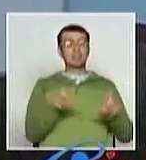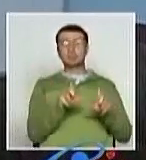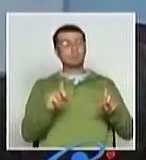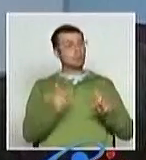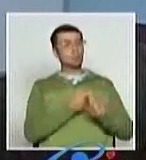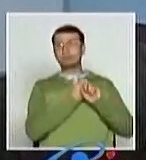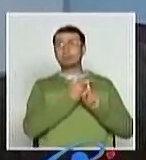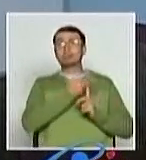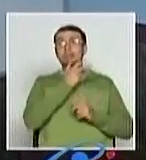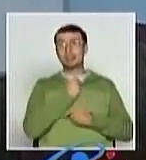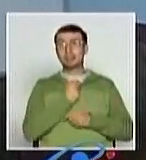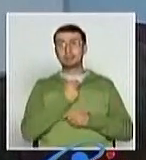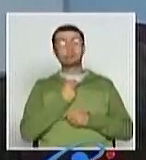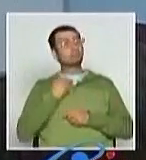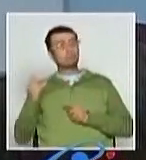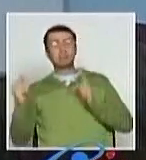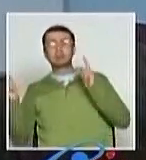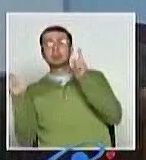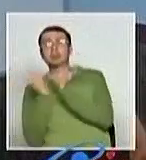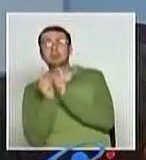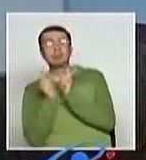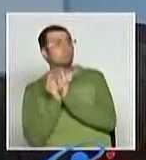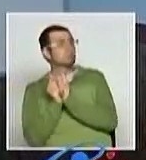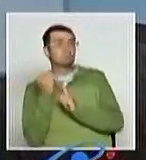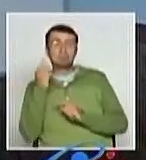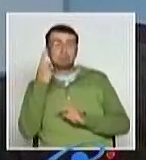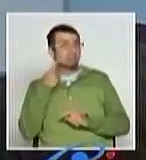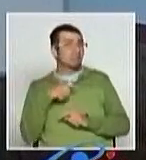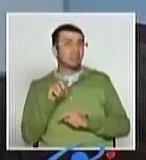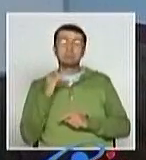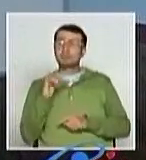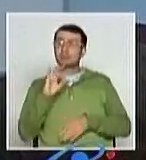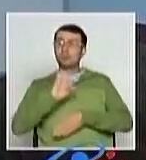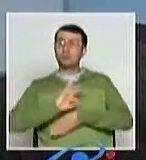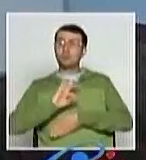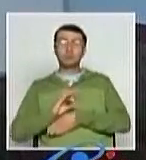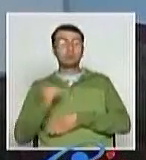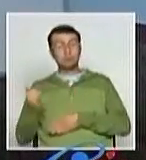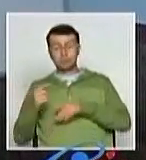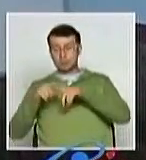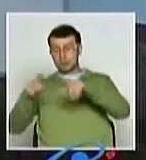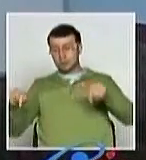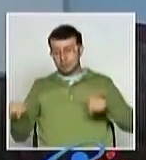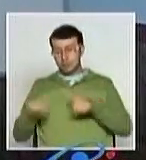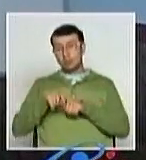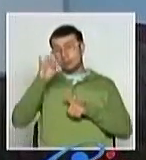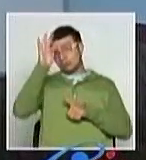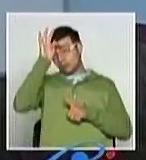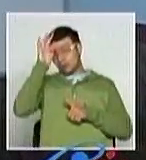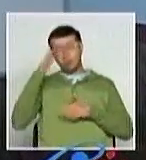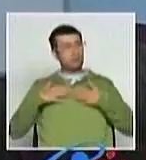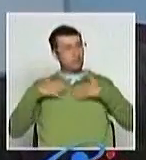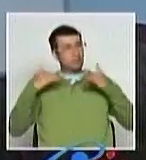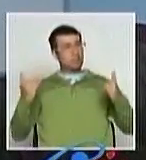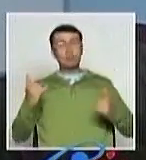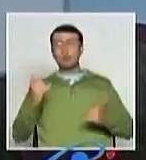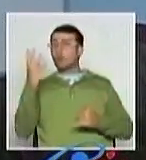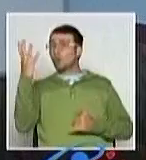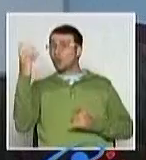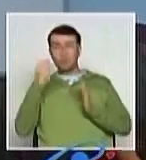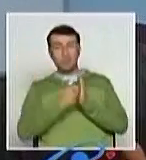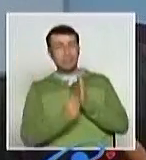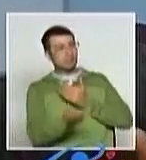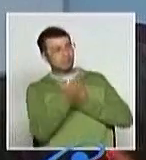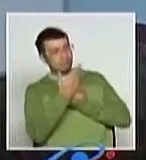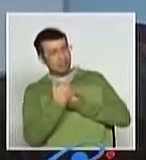nada y aquí con nosotros en el parque médico especialmente en la fundación clínica La felicidad en solo cuatro sesiones se dio cuenta